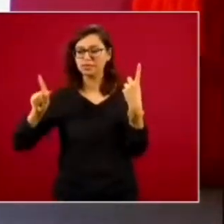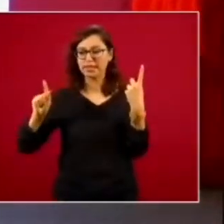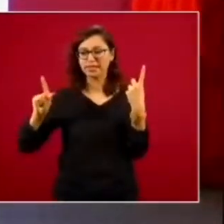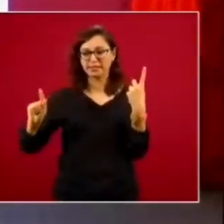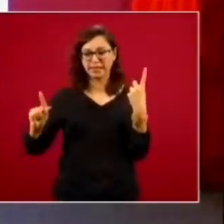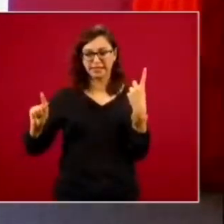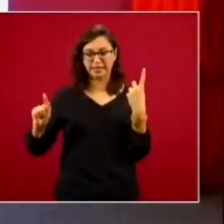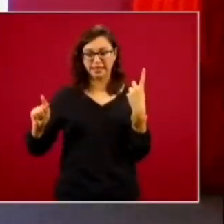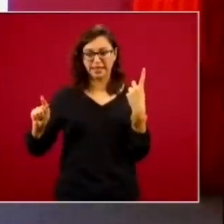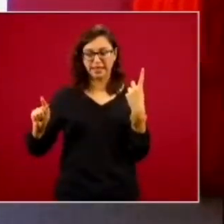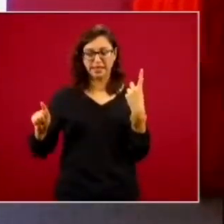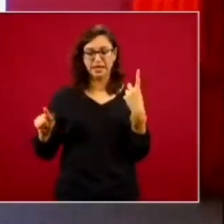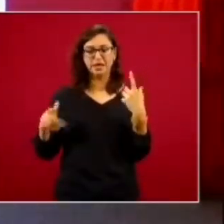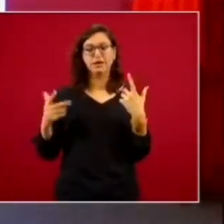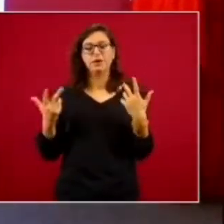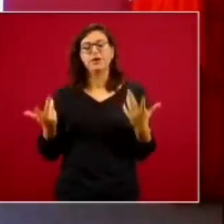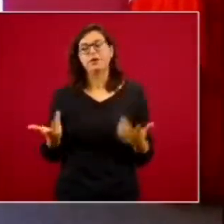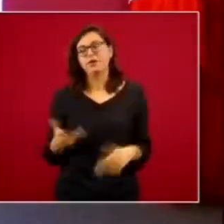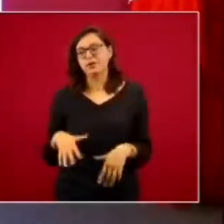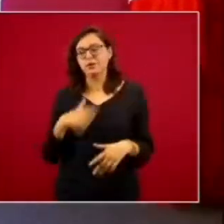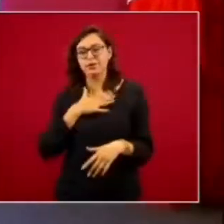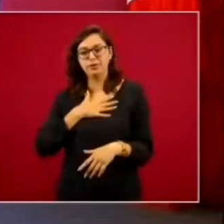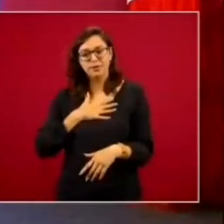Pero mienten,